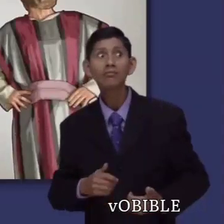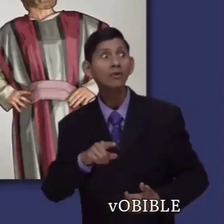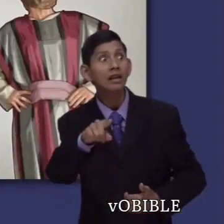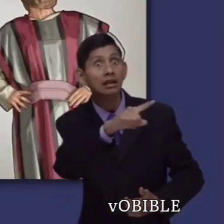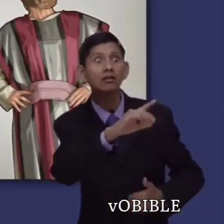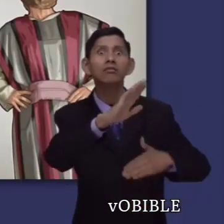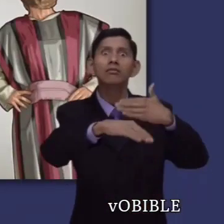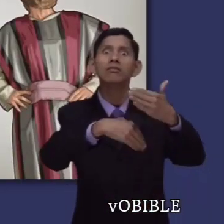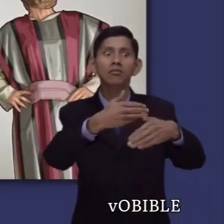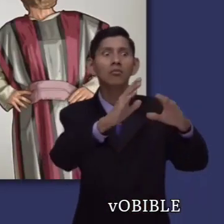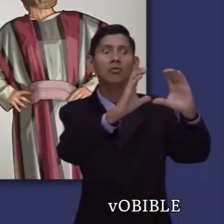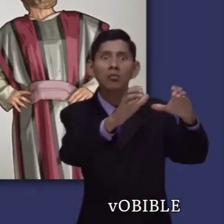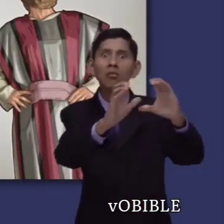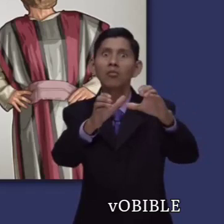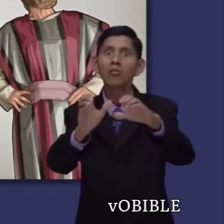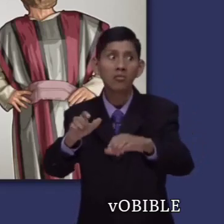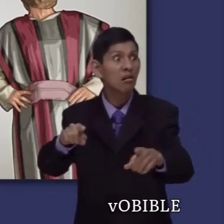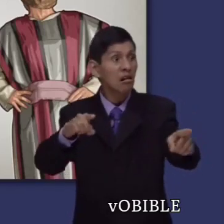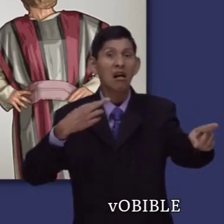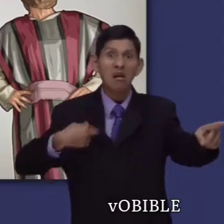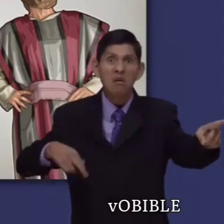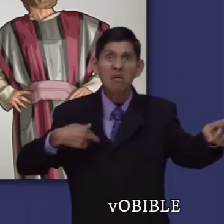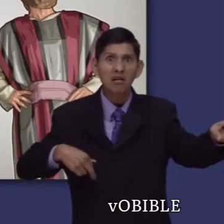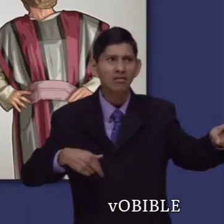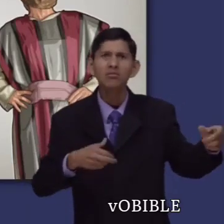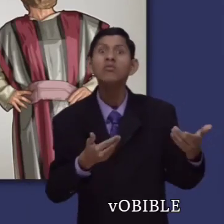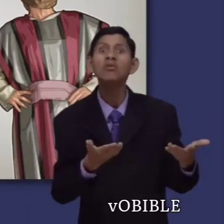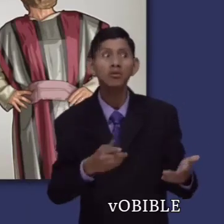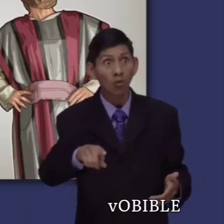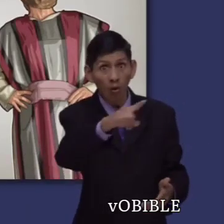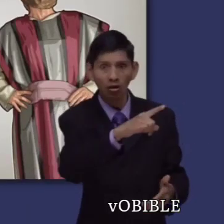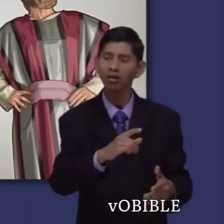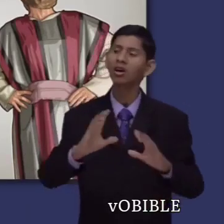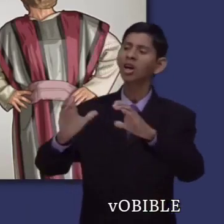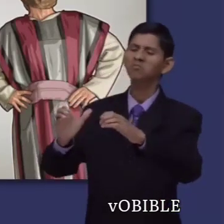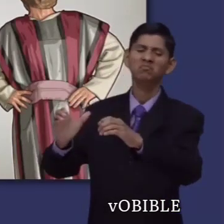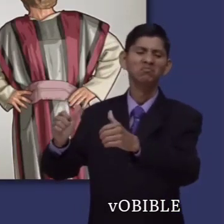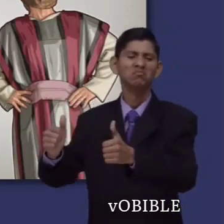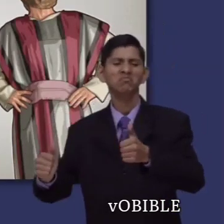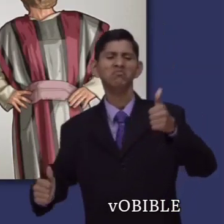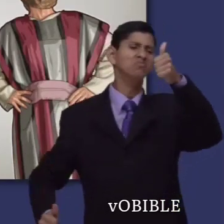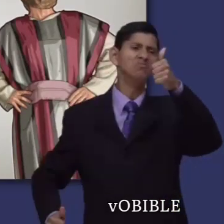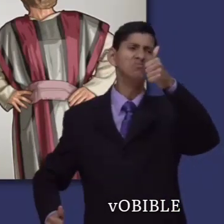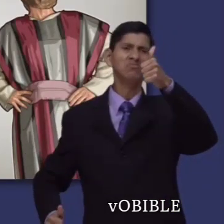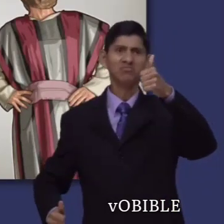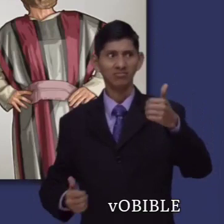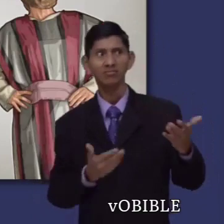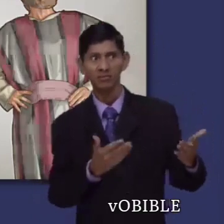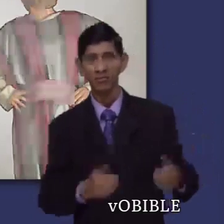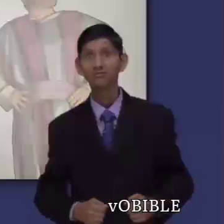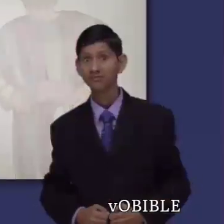de líderes religiosos apóstatas. Este hombre simbólico se ensalzaría a sí mismo sobre la congregación.